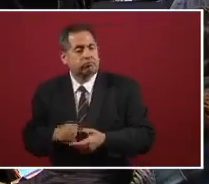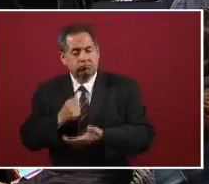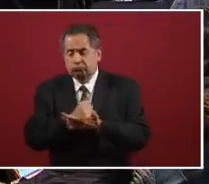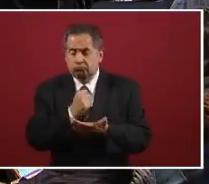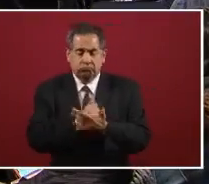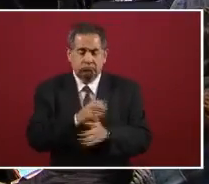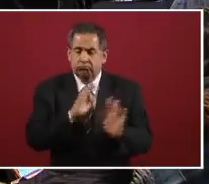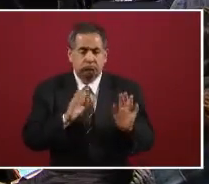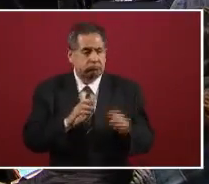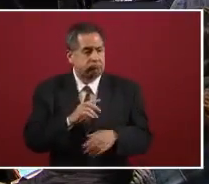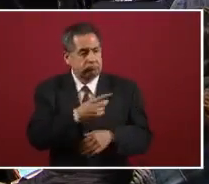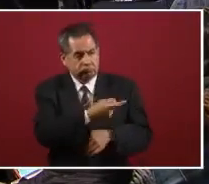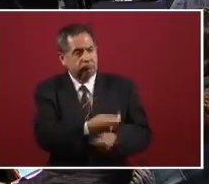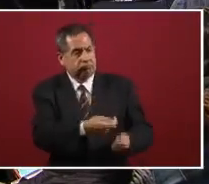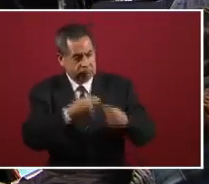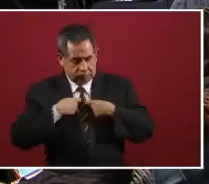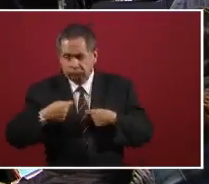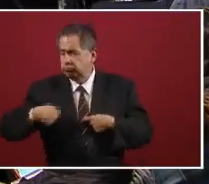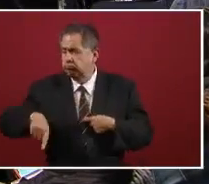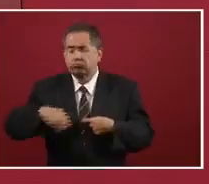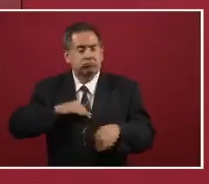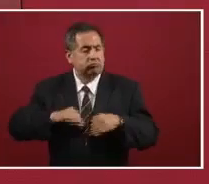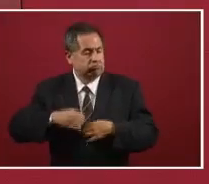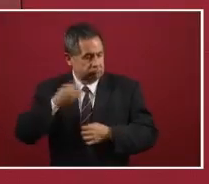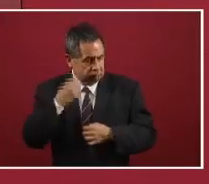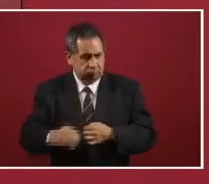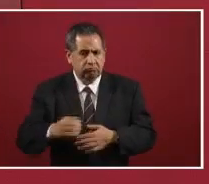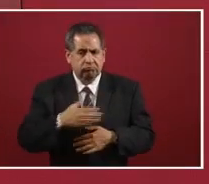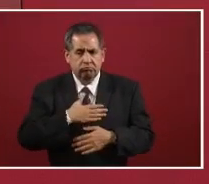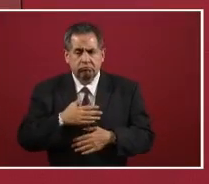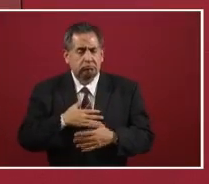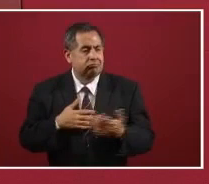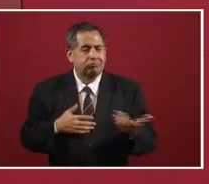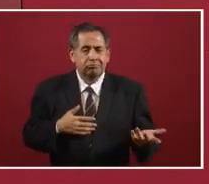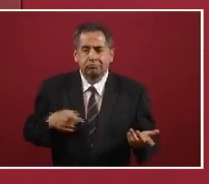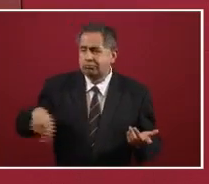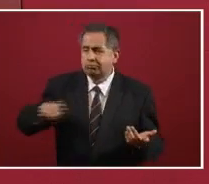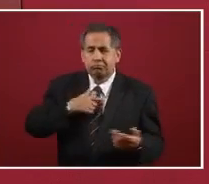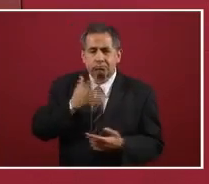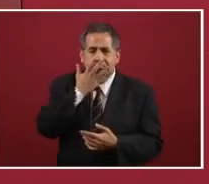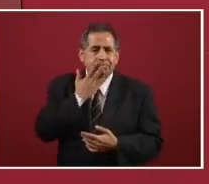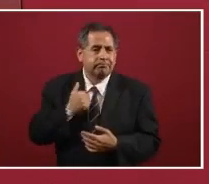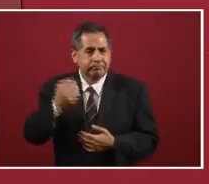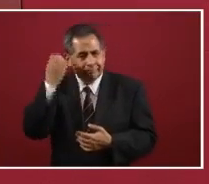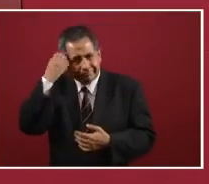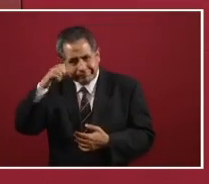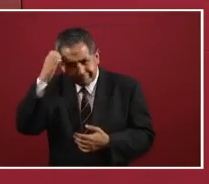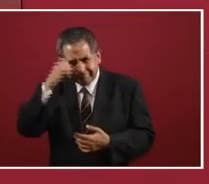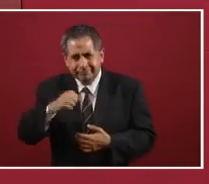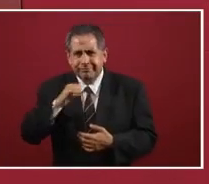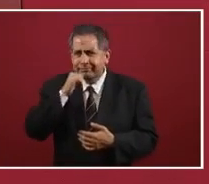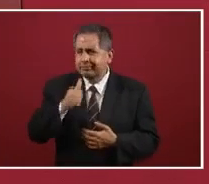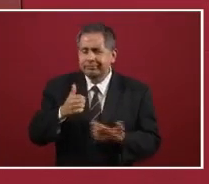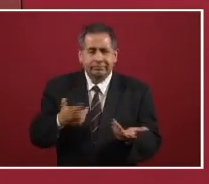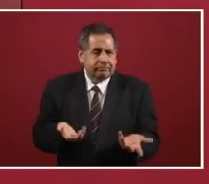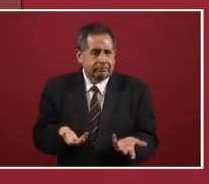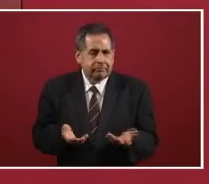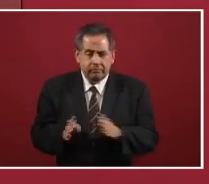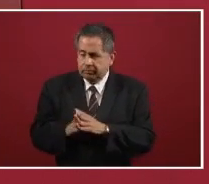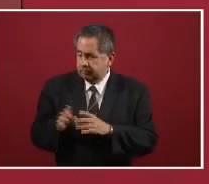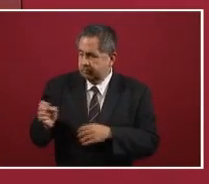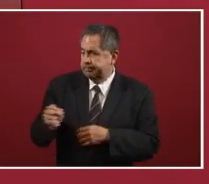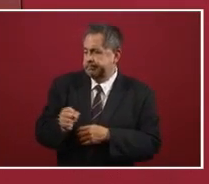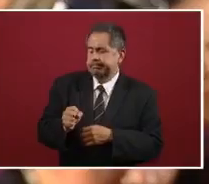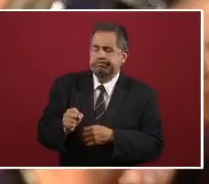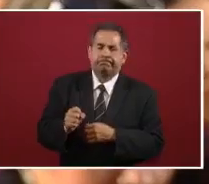a contratar a personas que pues además no tienen experiencia en este sector, lo que les ha generado